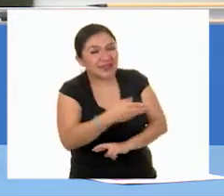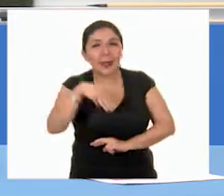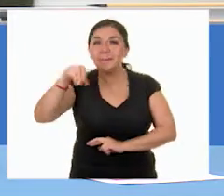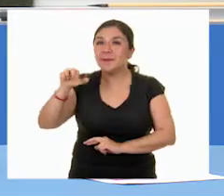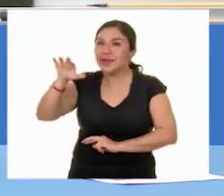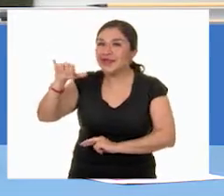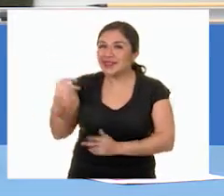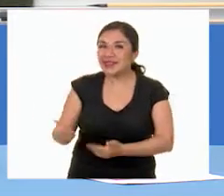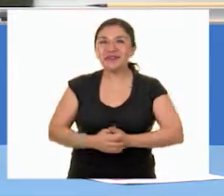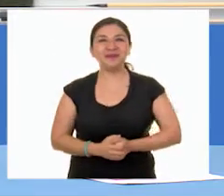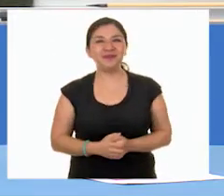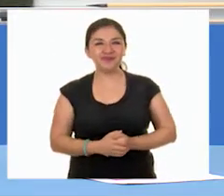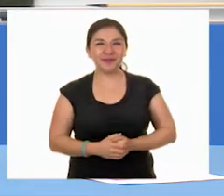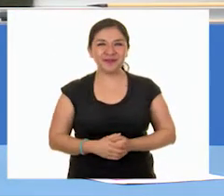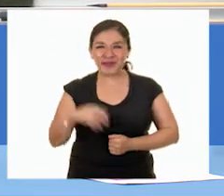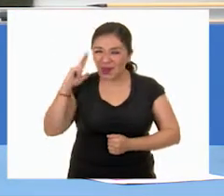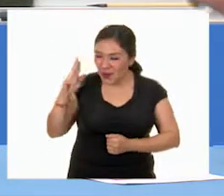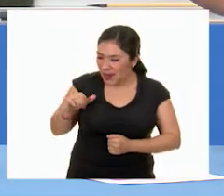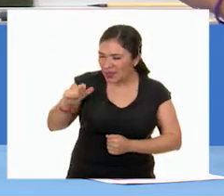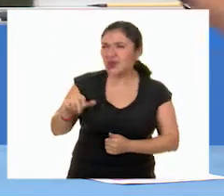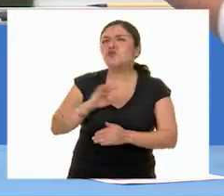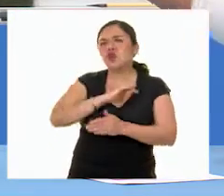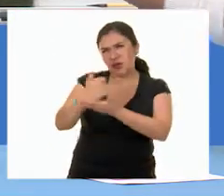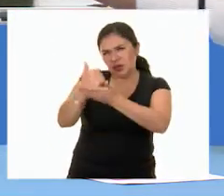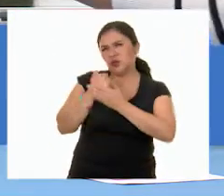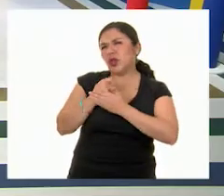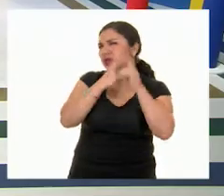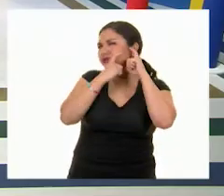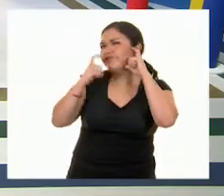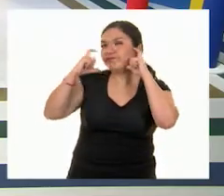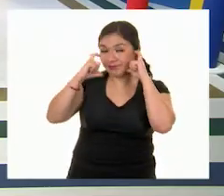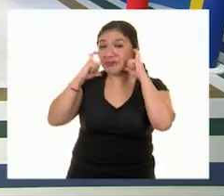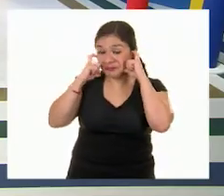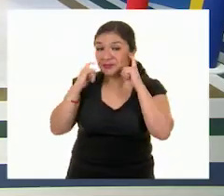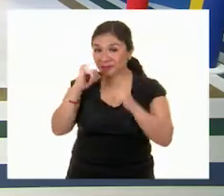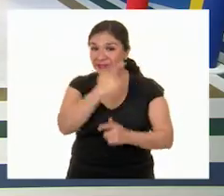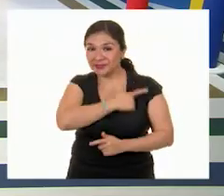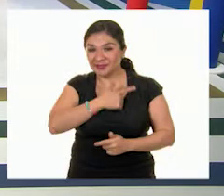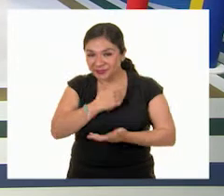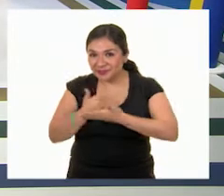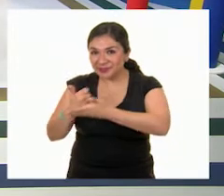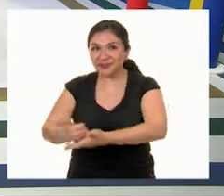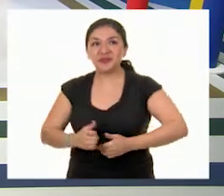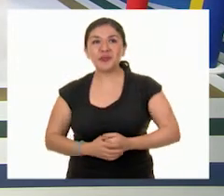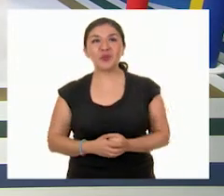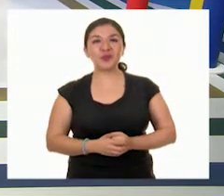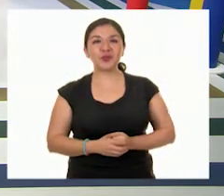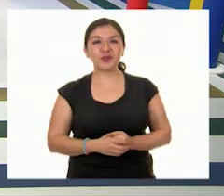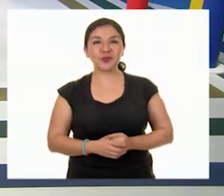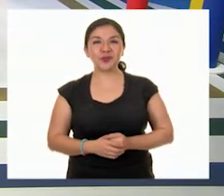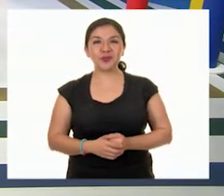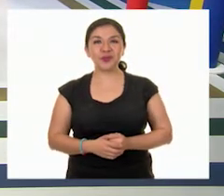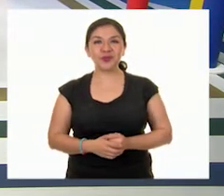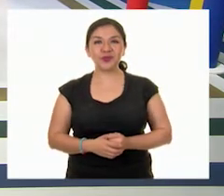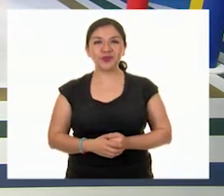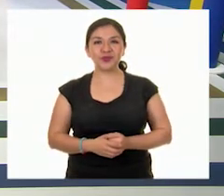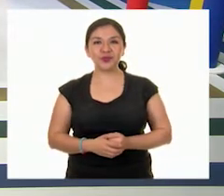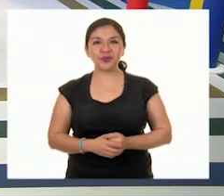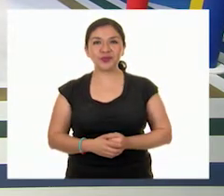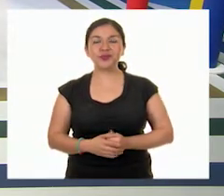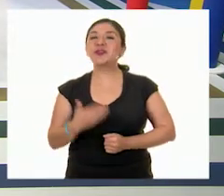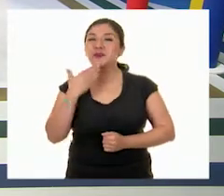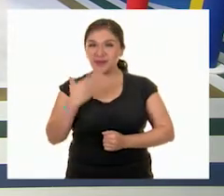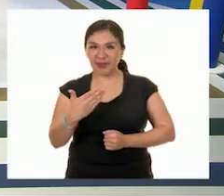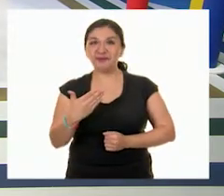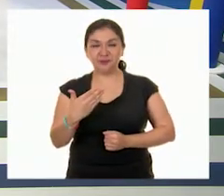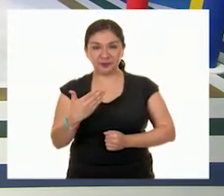María! ¡Hola, Ale! ¿Me ayudas con mi cubrebocas? ¡Por supuesto! Y de este lado... Listo,